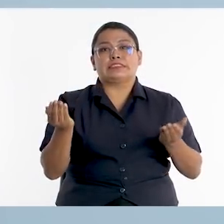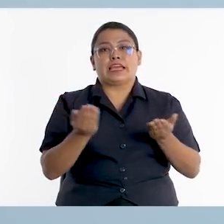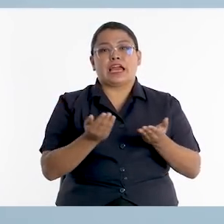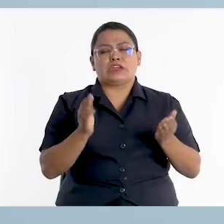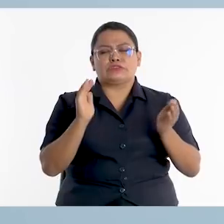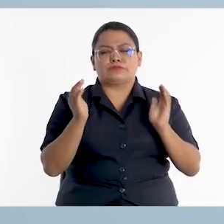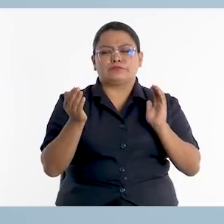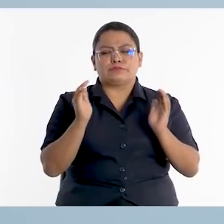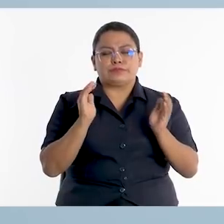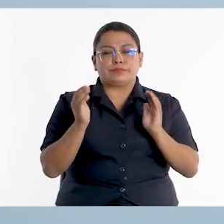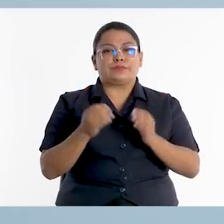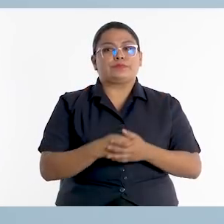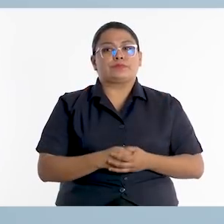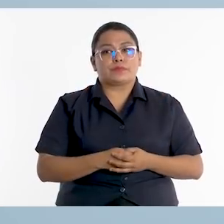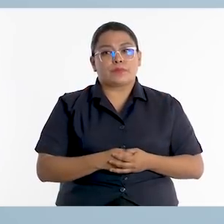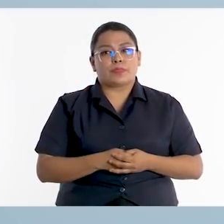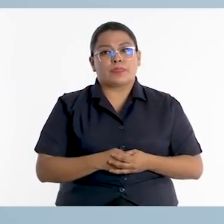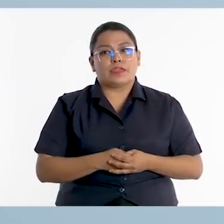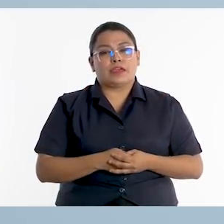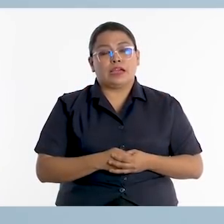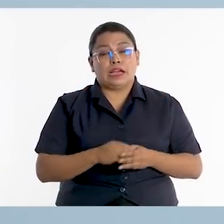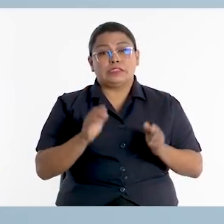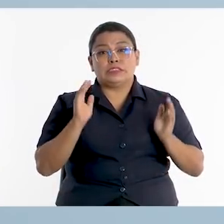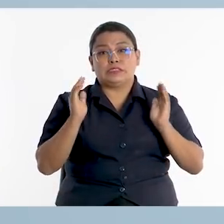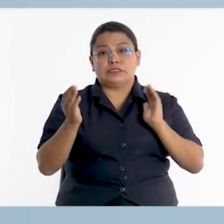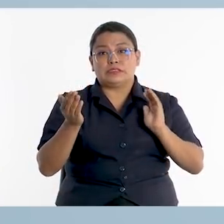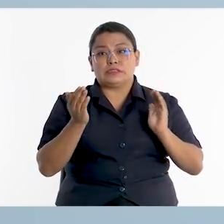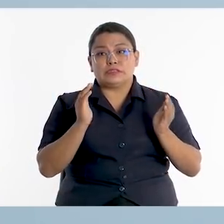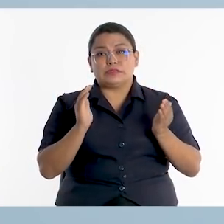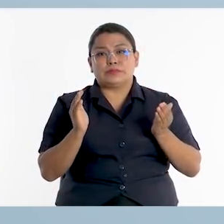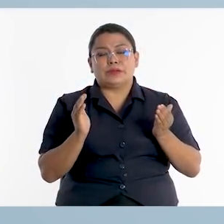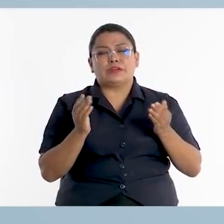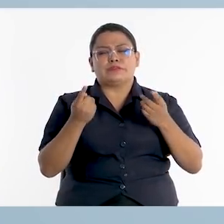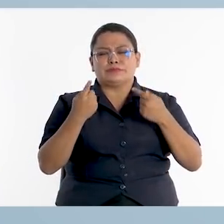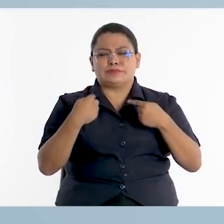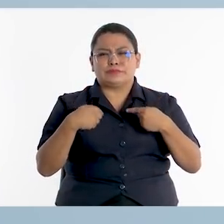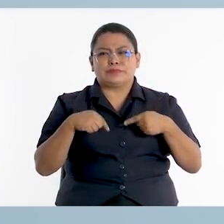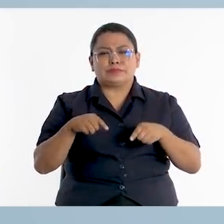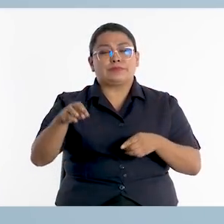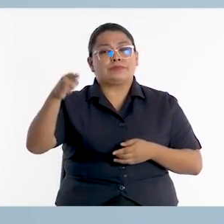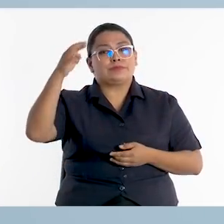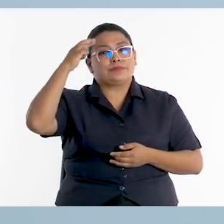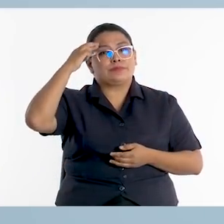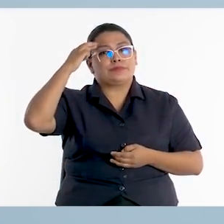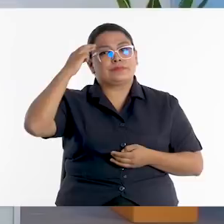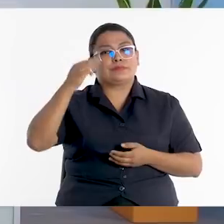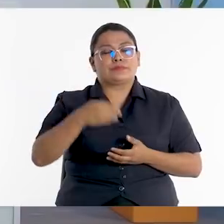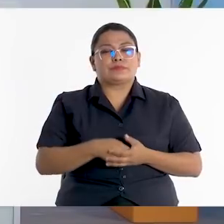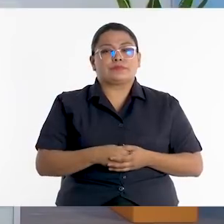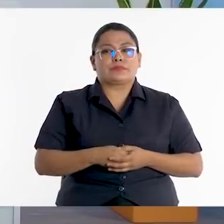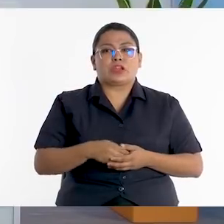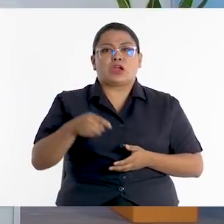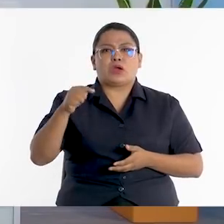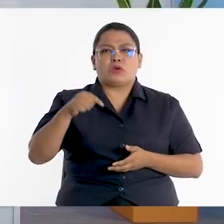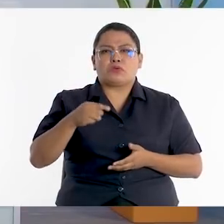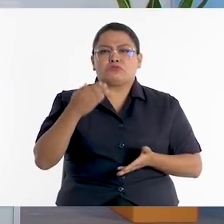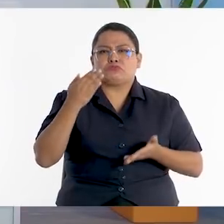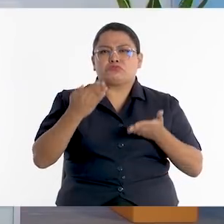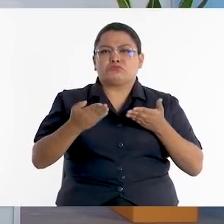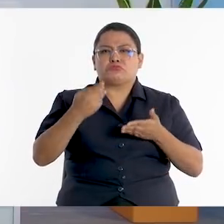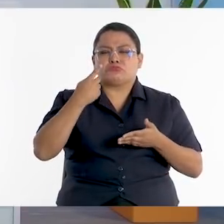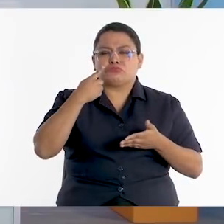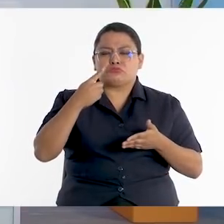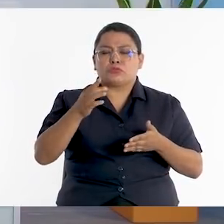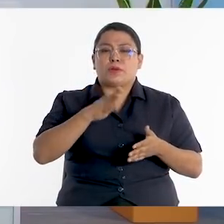realizan comparaciones. Al ser comparaciones, están implícitas las razones. Ahora, ¿qué les parece si